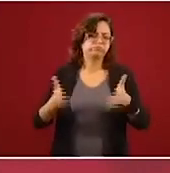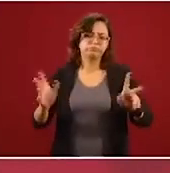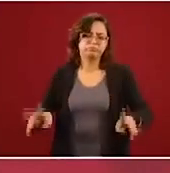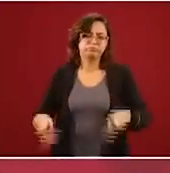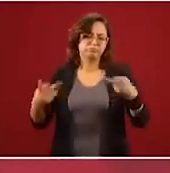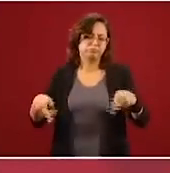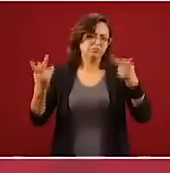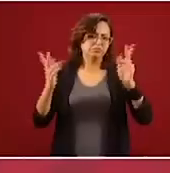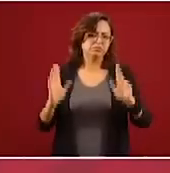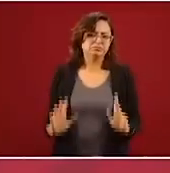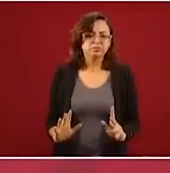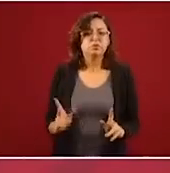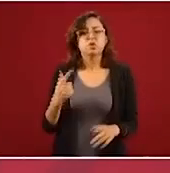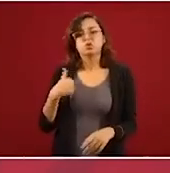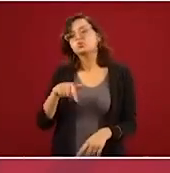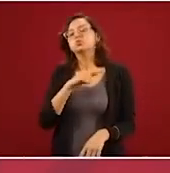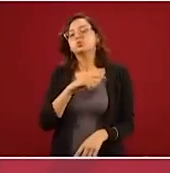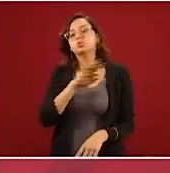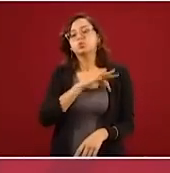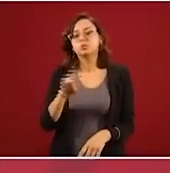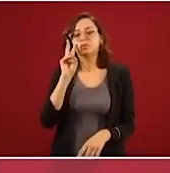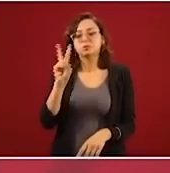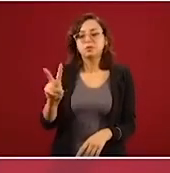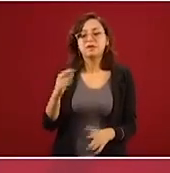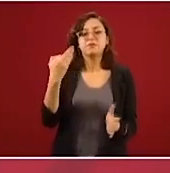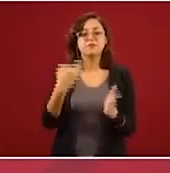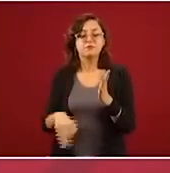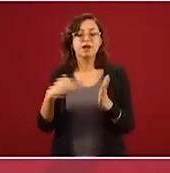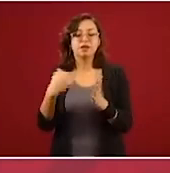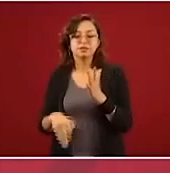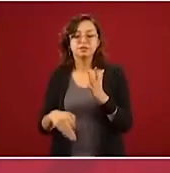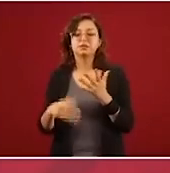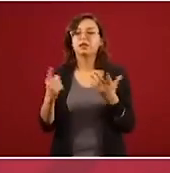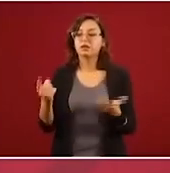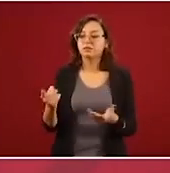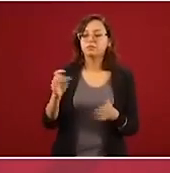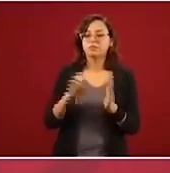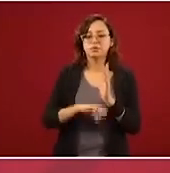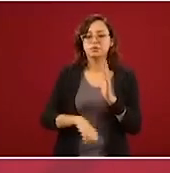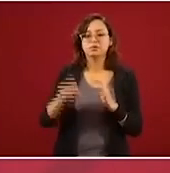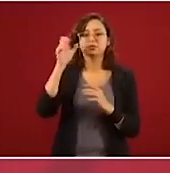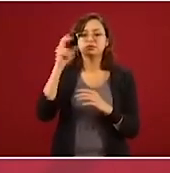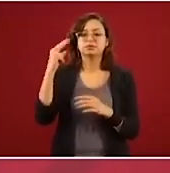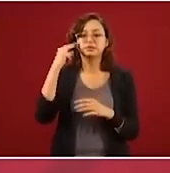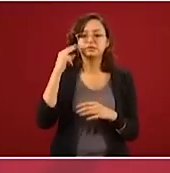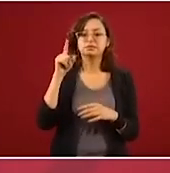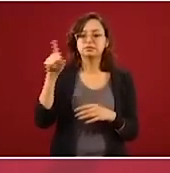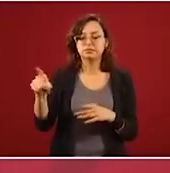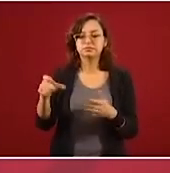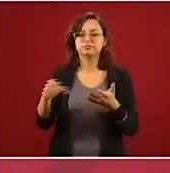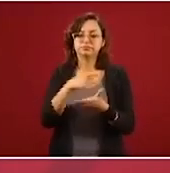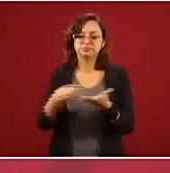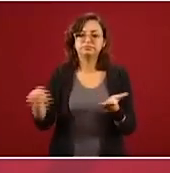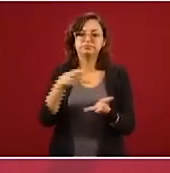es que tenemos nosotros un déficit muy importante con países como China, porque está reflejando esa compra